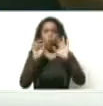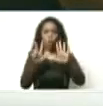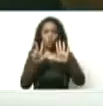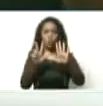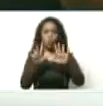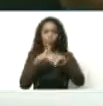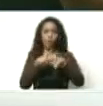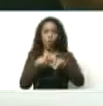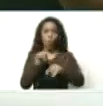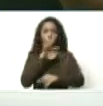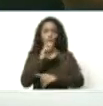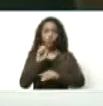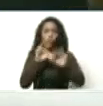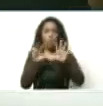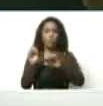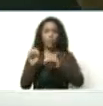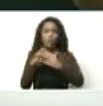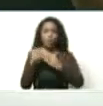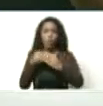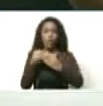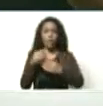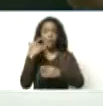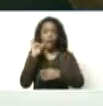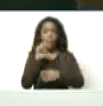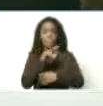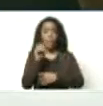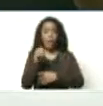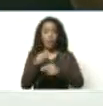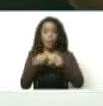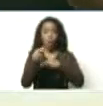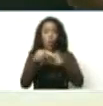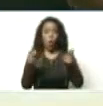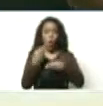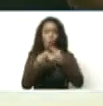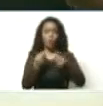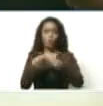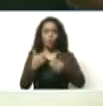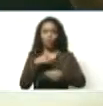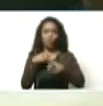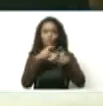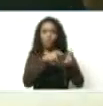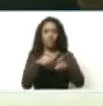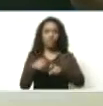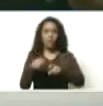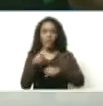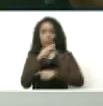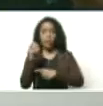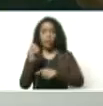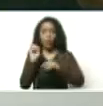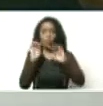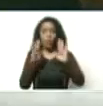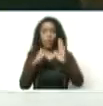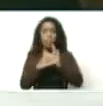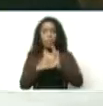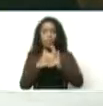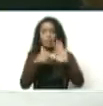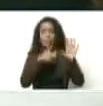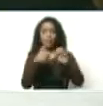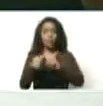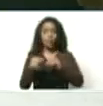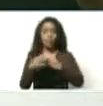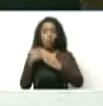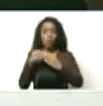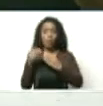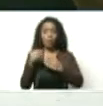son 480 dólares si tenemos 20 hectáreas cómo hacemos nosotros para arrastrar es a 20 hectáreas serían nueve mil seiscientos dólares del señor presidente